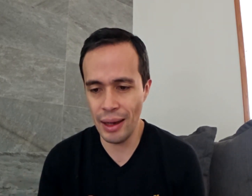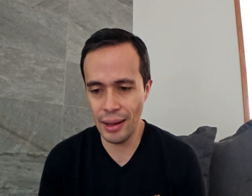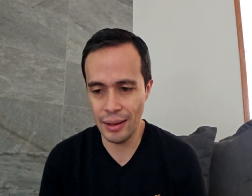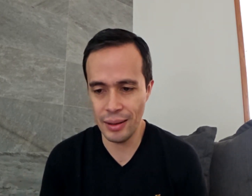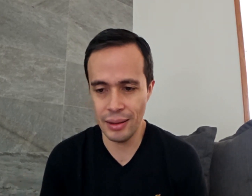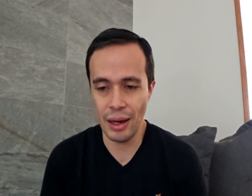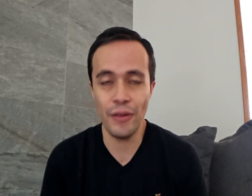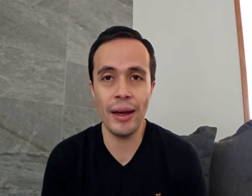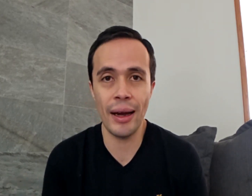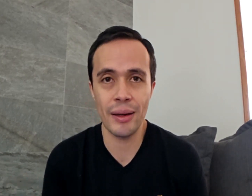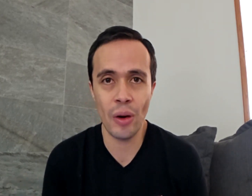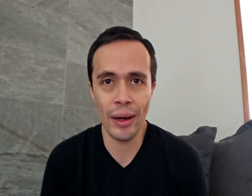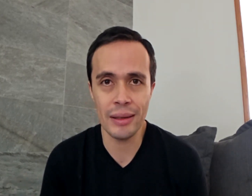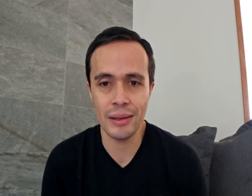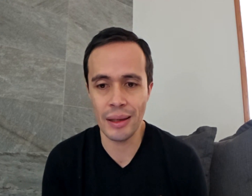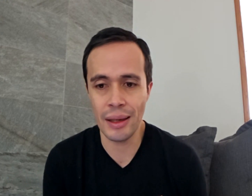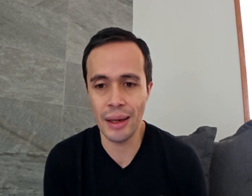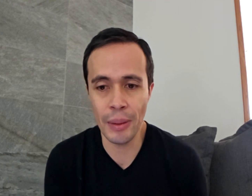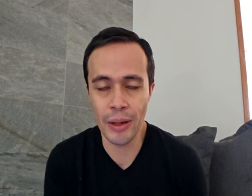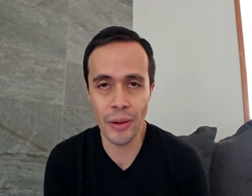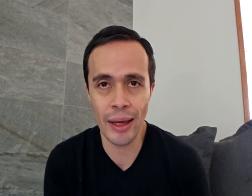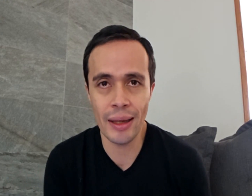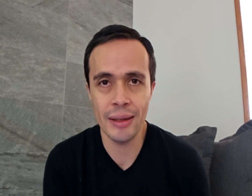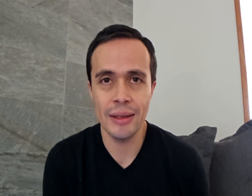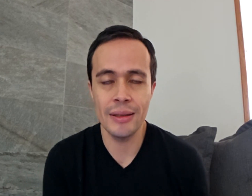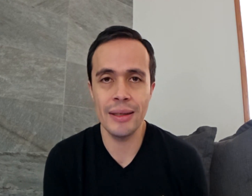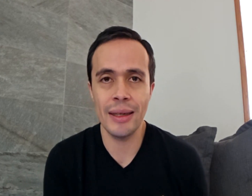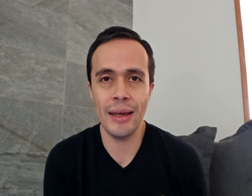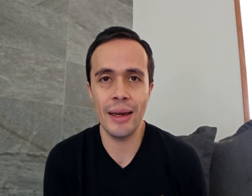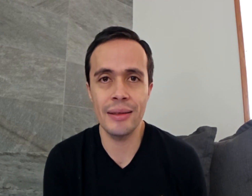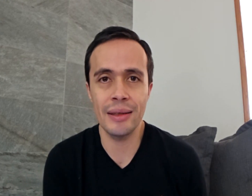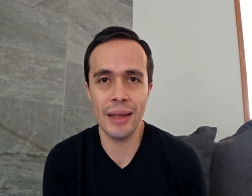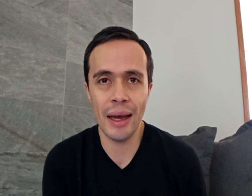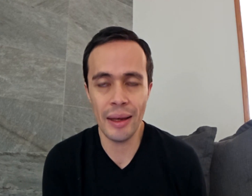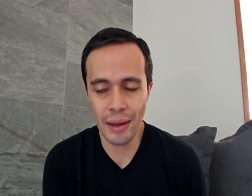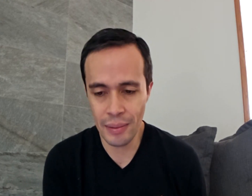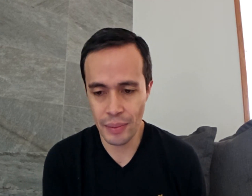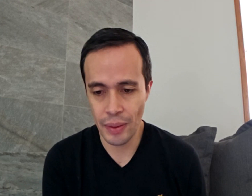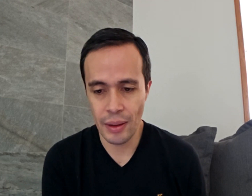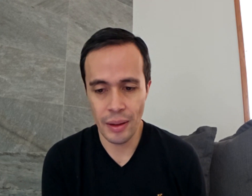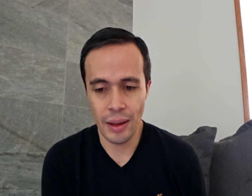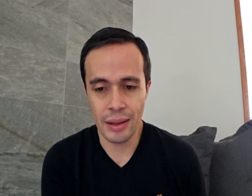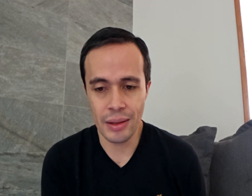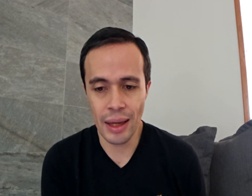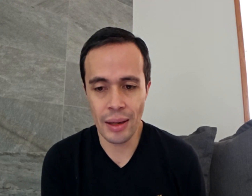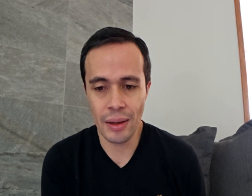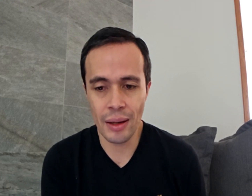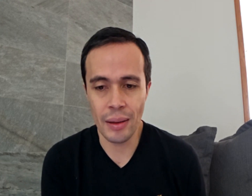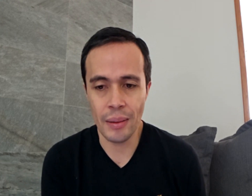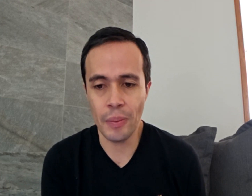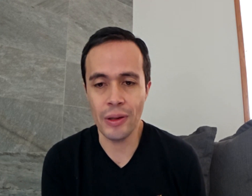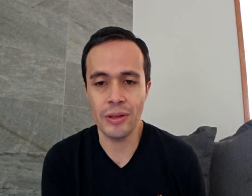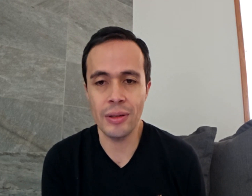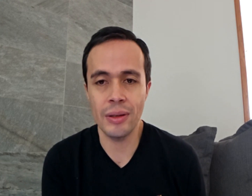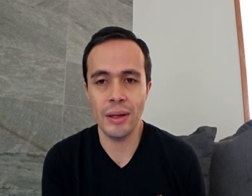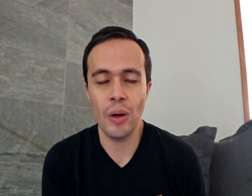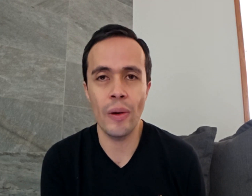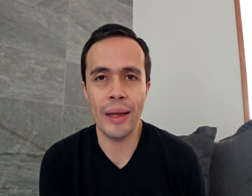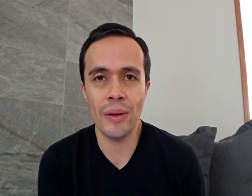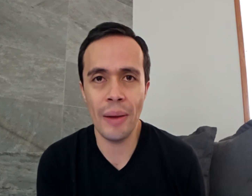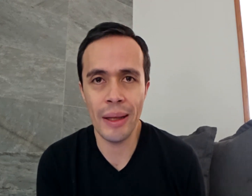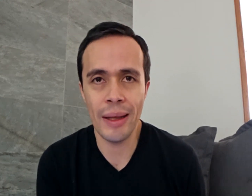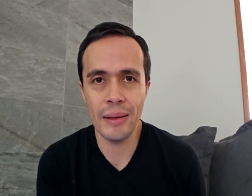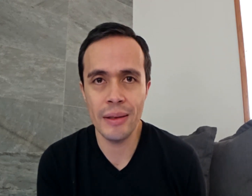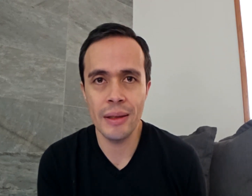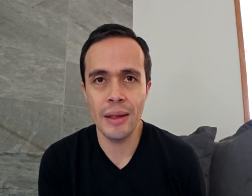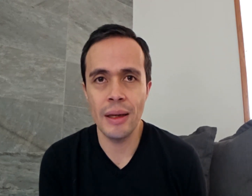delinquir, a traficar drogas. Y la mayoría de quienes están ahí se están pues